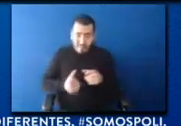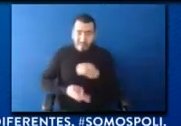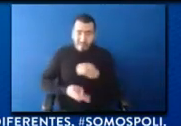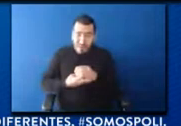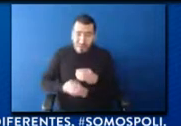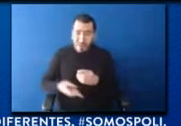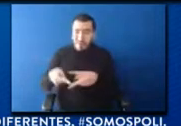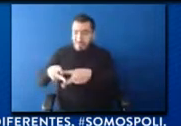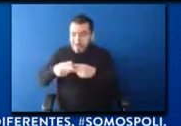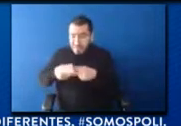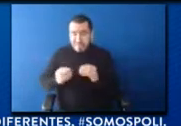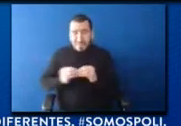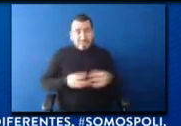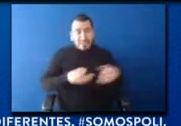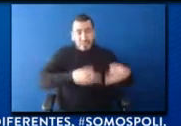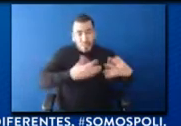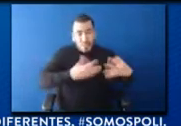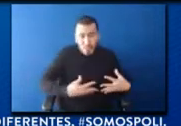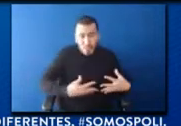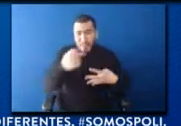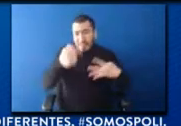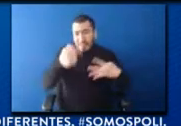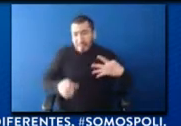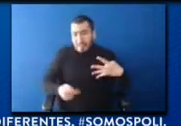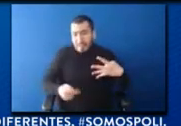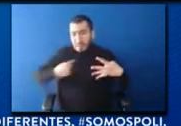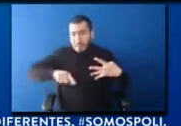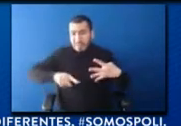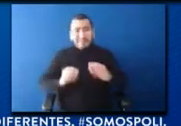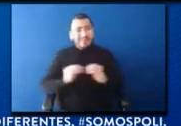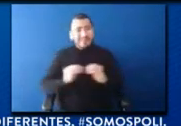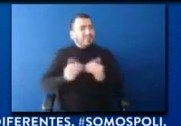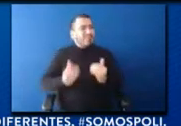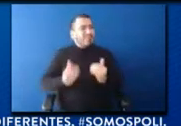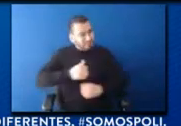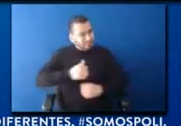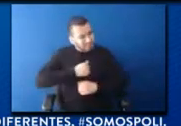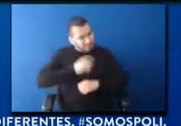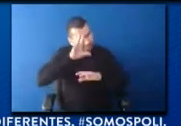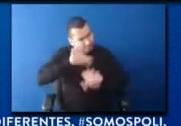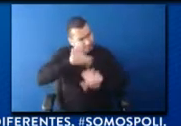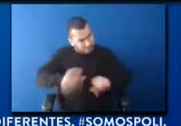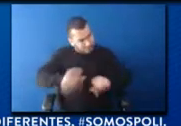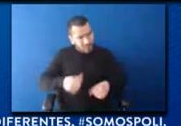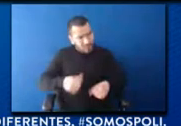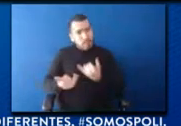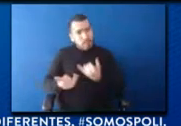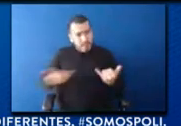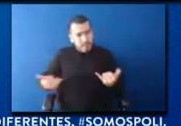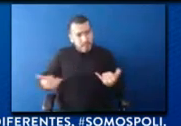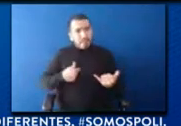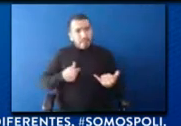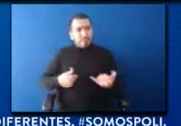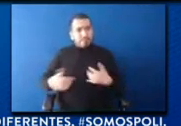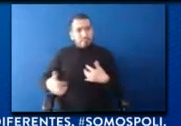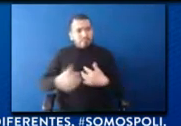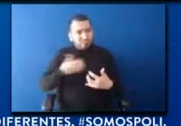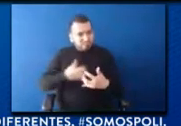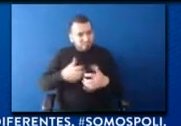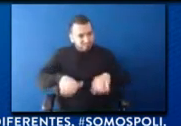un seguro, es cómo somos capaces de vivir en ecosistemas donde todos podamos interactuar